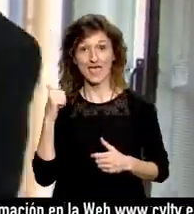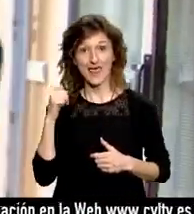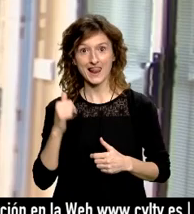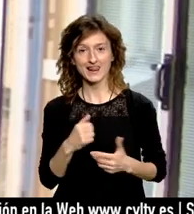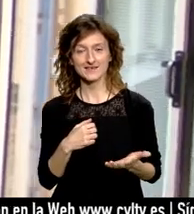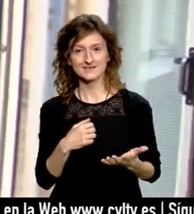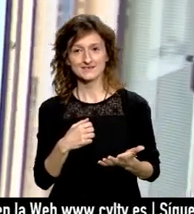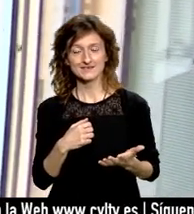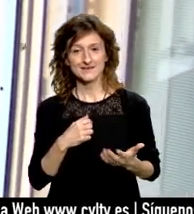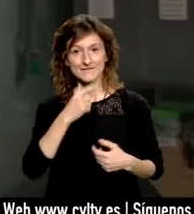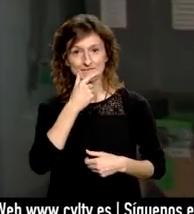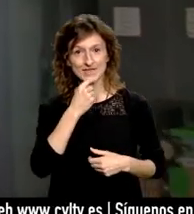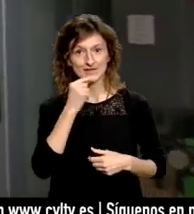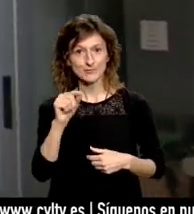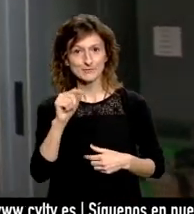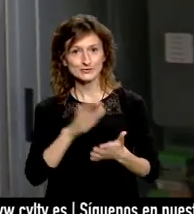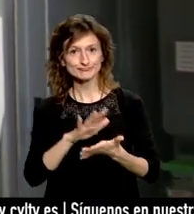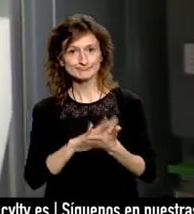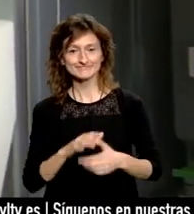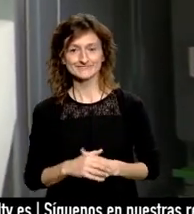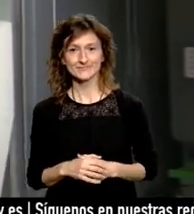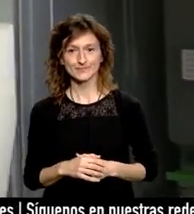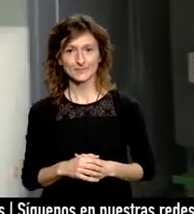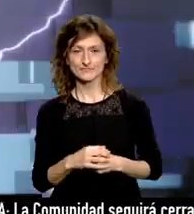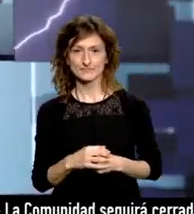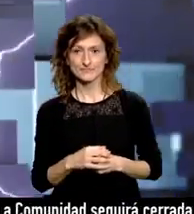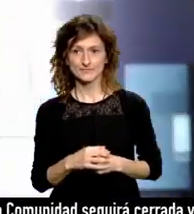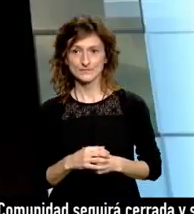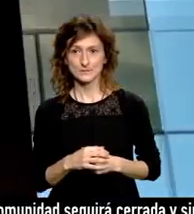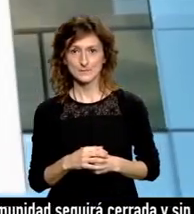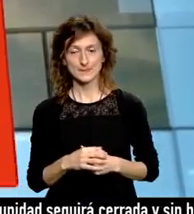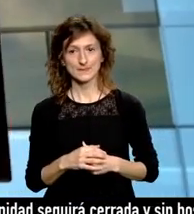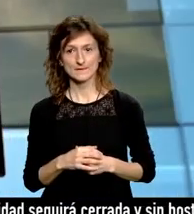Carlos Román González facilita los momentos de tranquilidad.